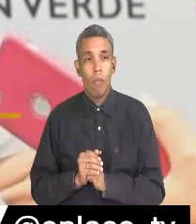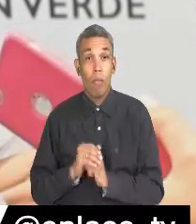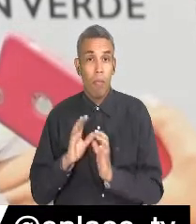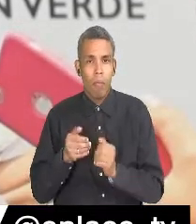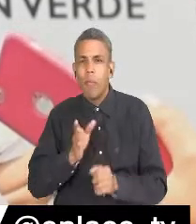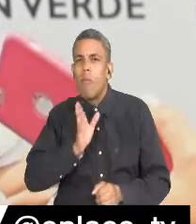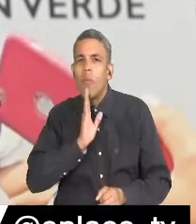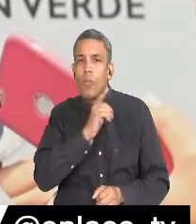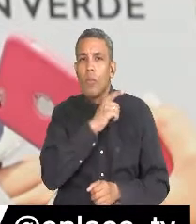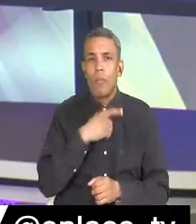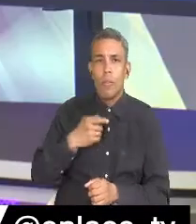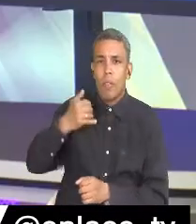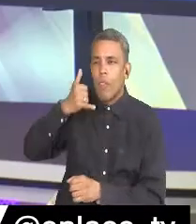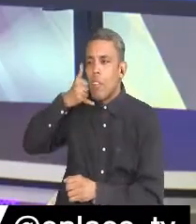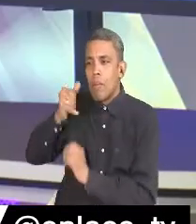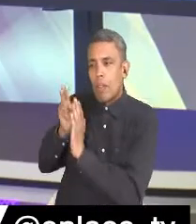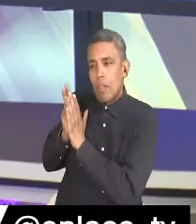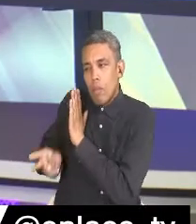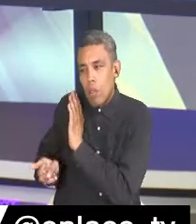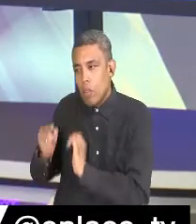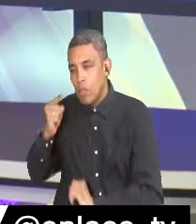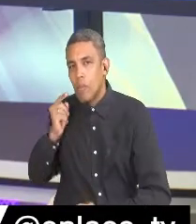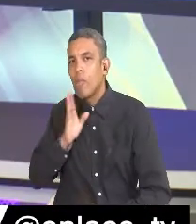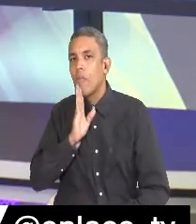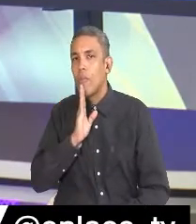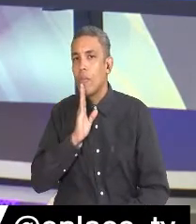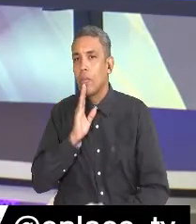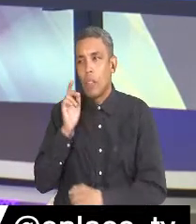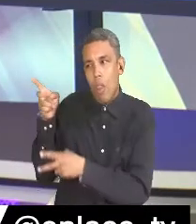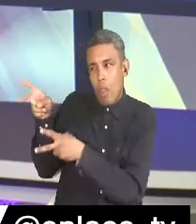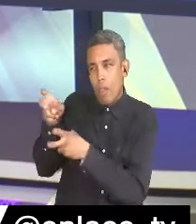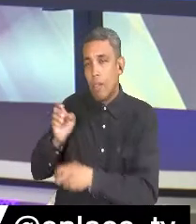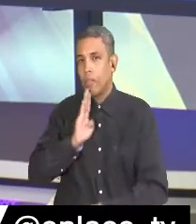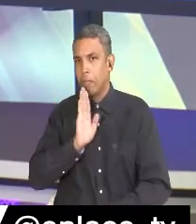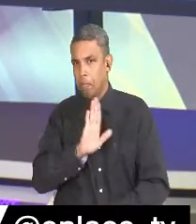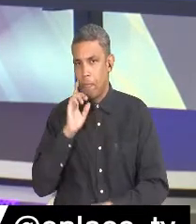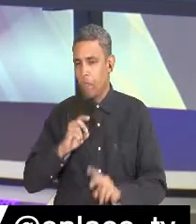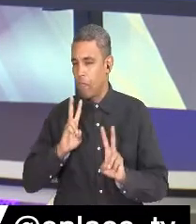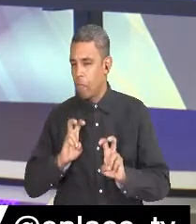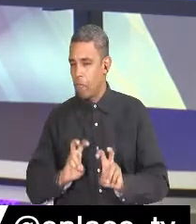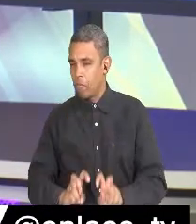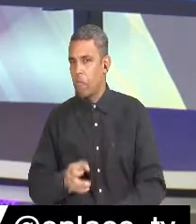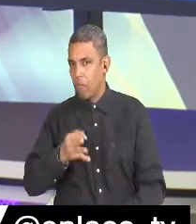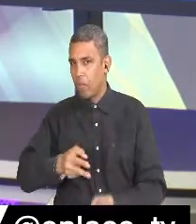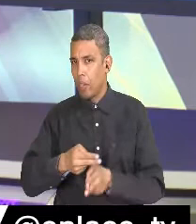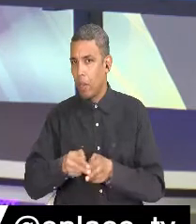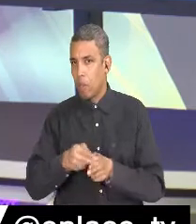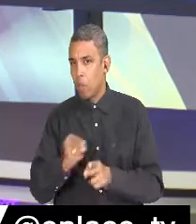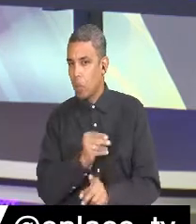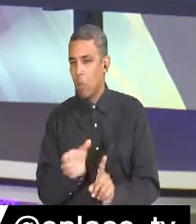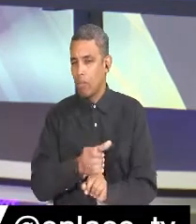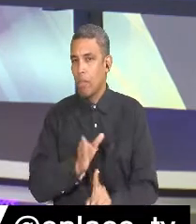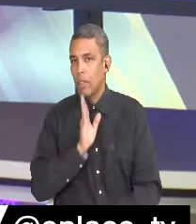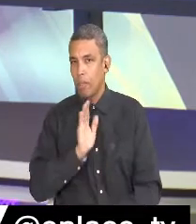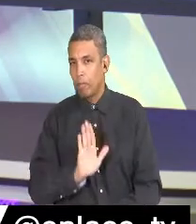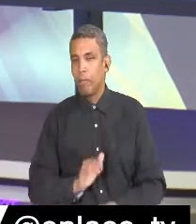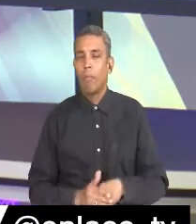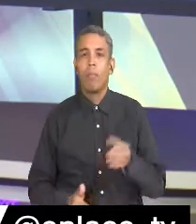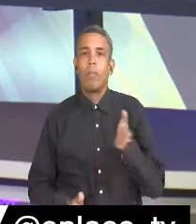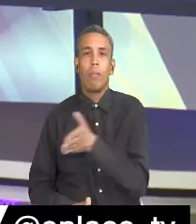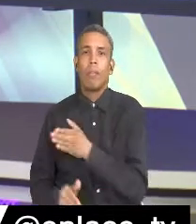esclarecer totalmente el hecho. Un accidente de una avioneta en la que se vio involucrada la tripulación y un pasajero se presentó en las últimas horas